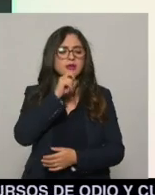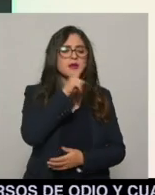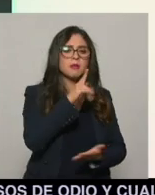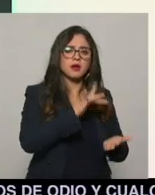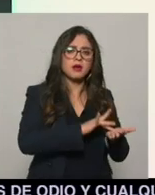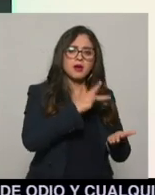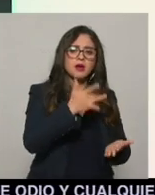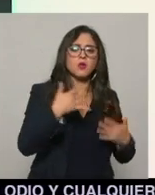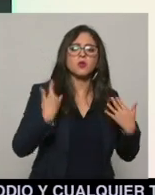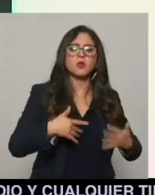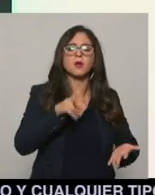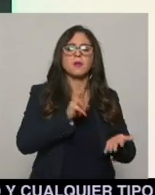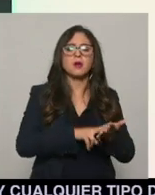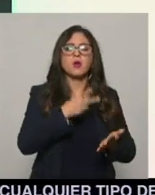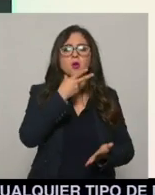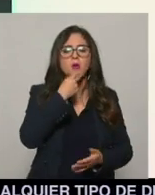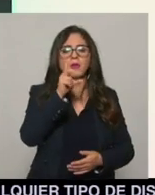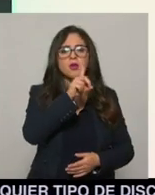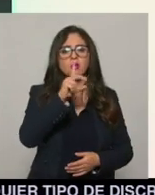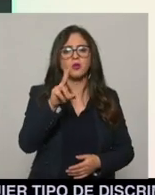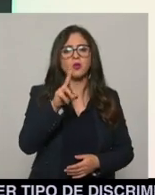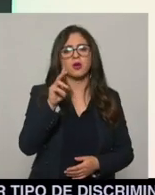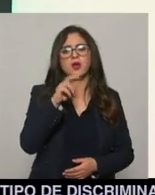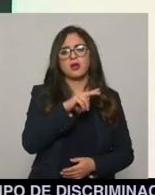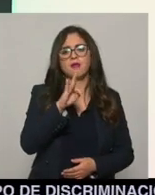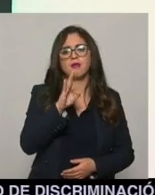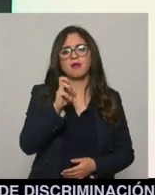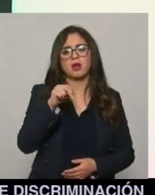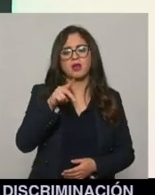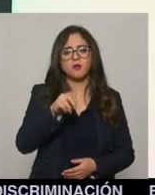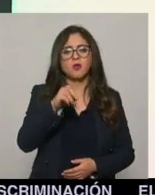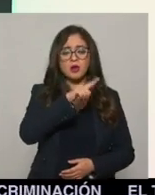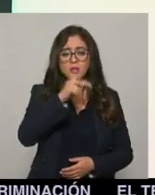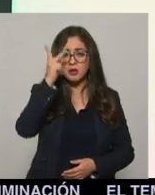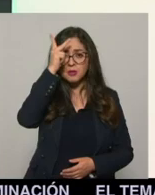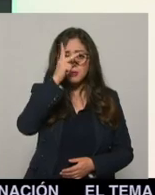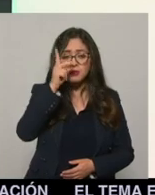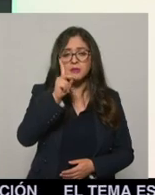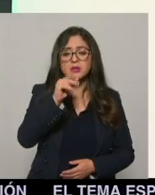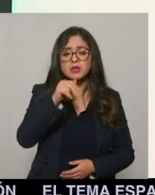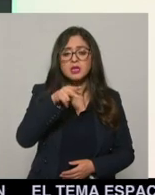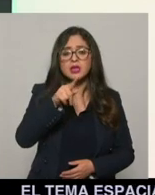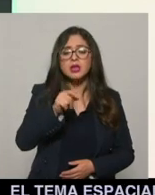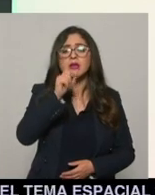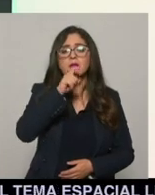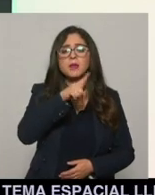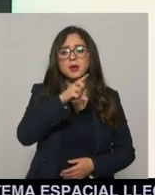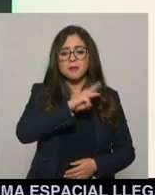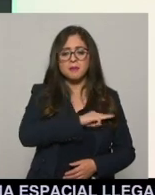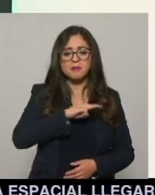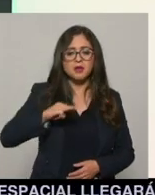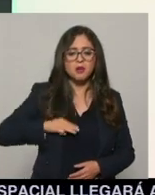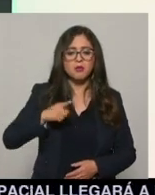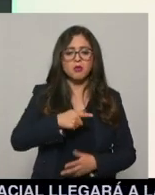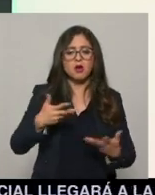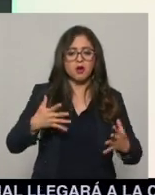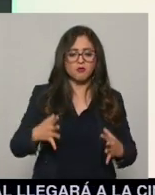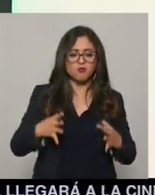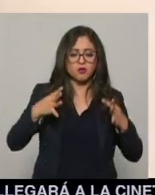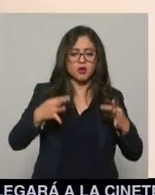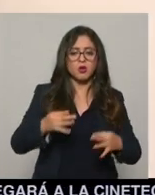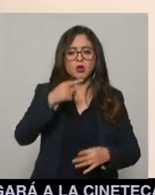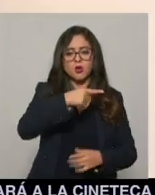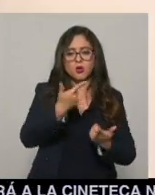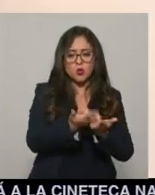y la valiosa participación del doctor Fernando Valadez. Él es psiquiatra y además miembro fundador del colectivo contra la tortura y la